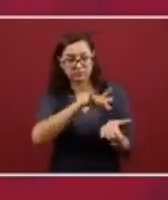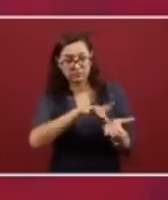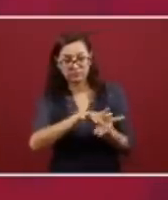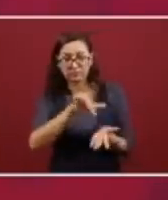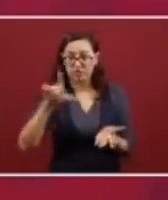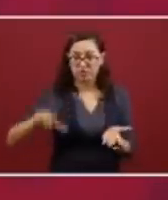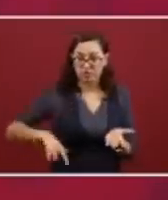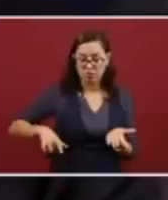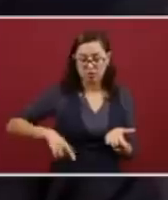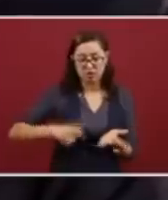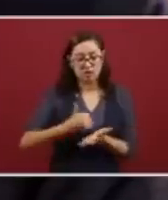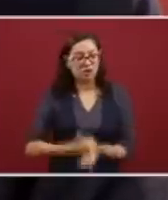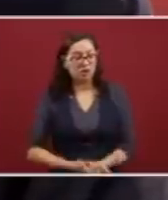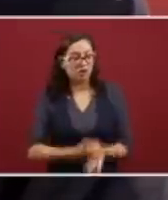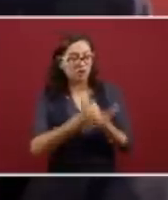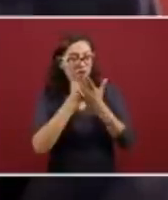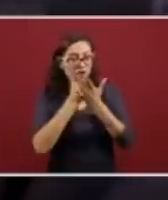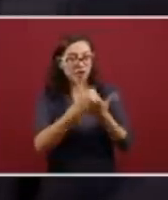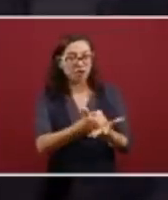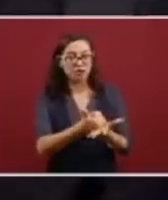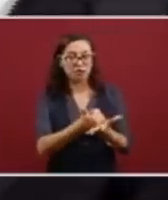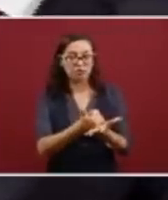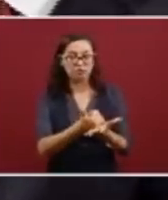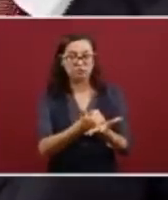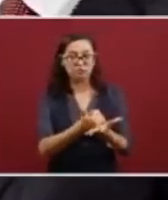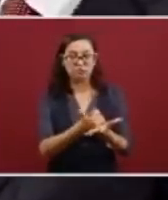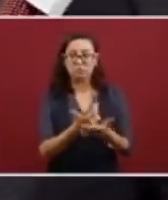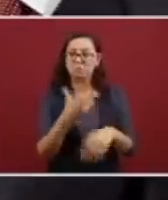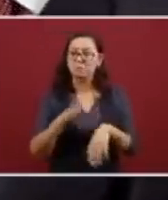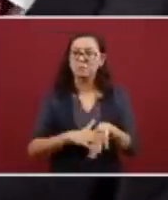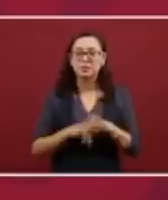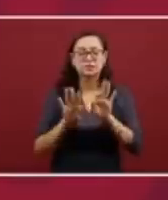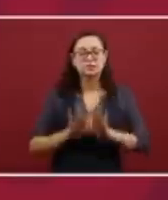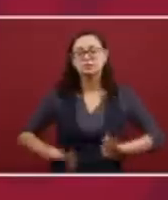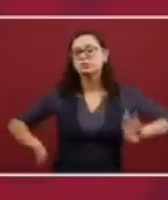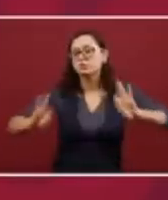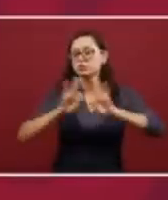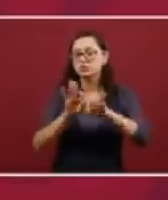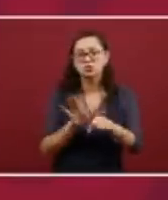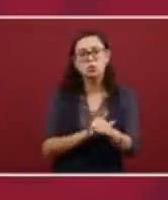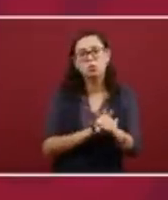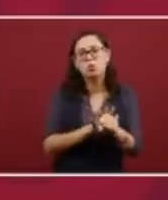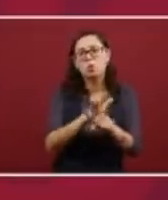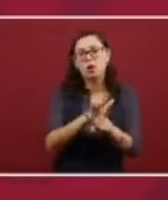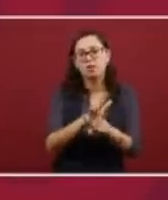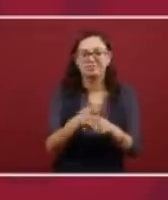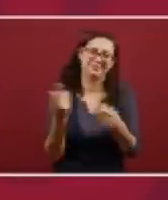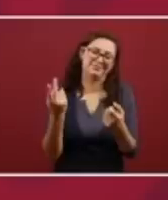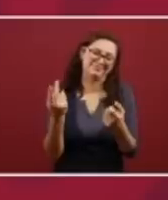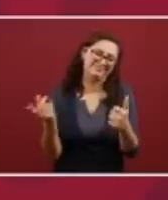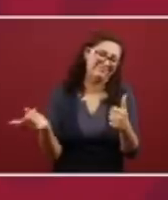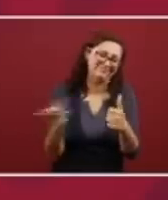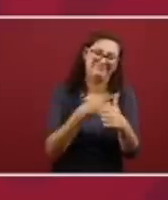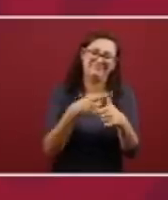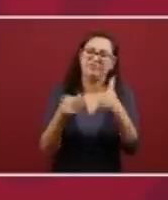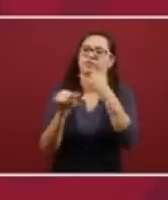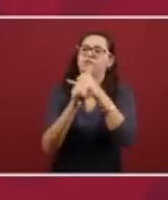la condición básica es que el pueblo está informado